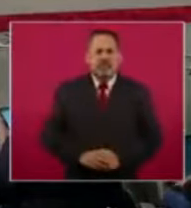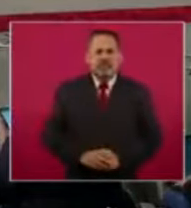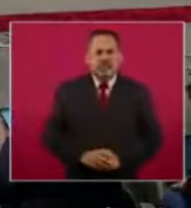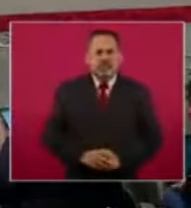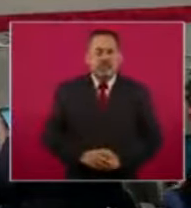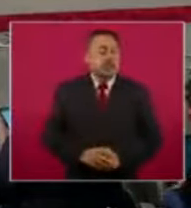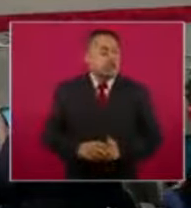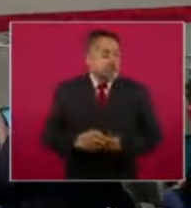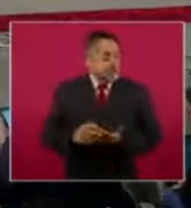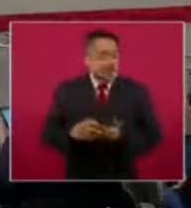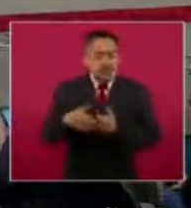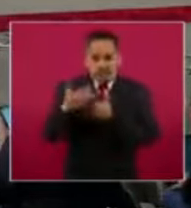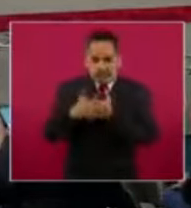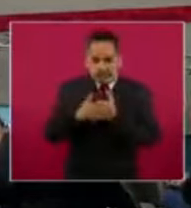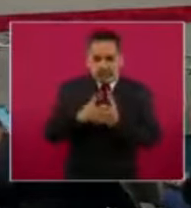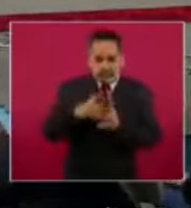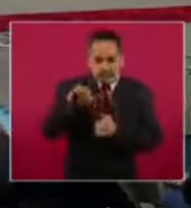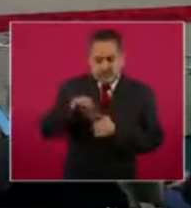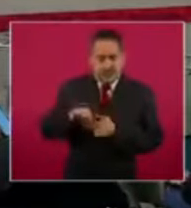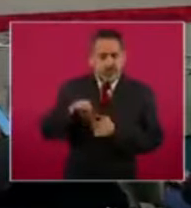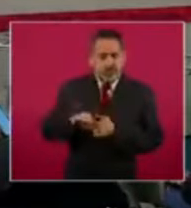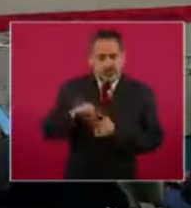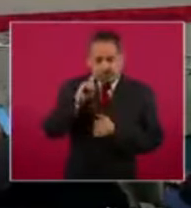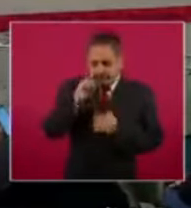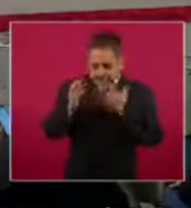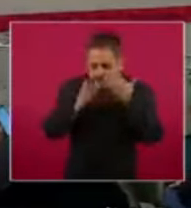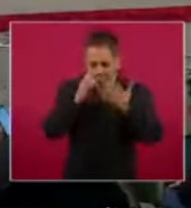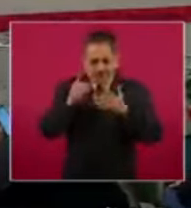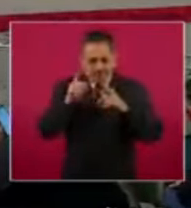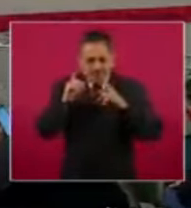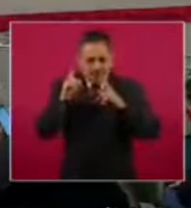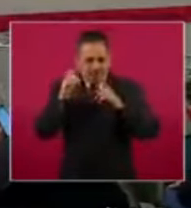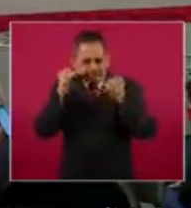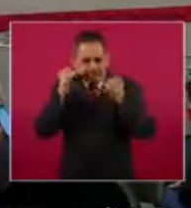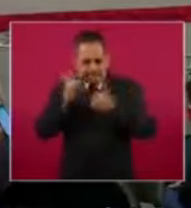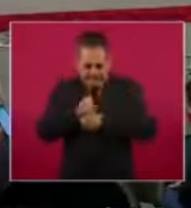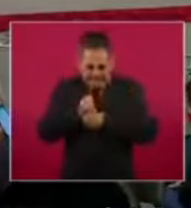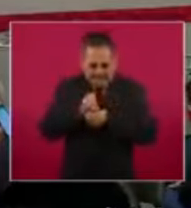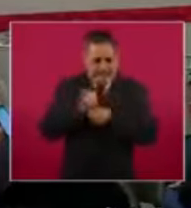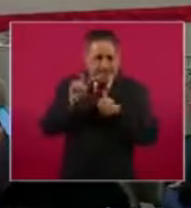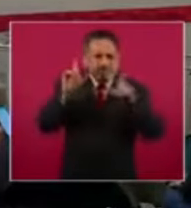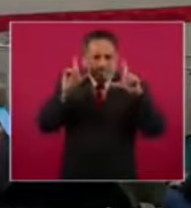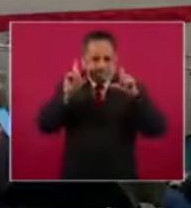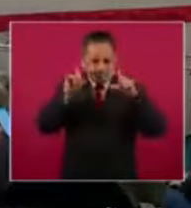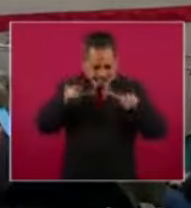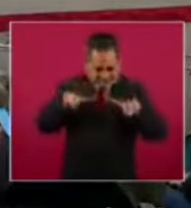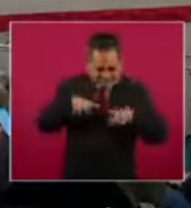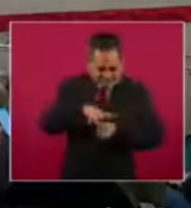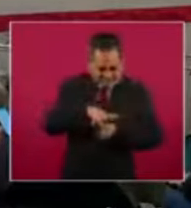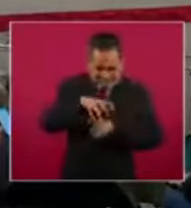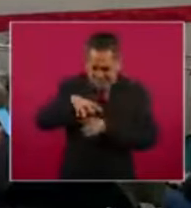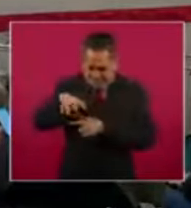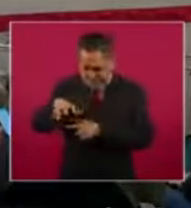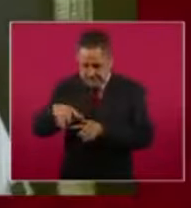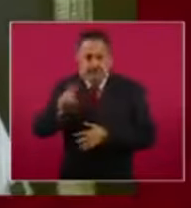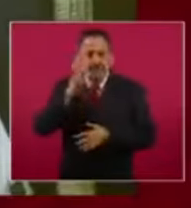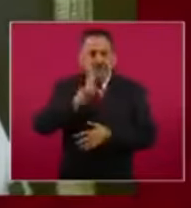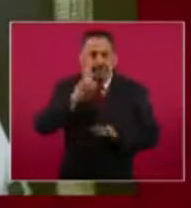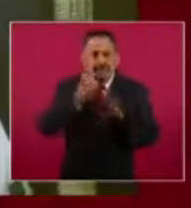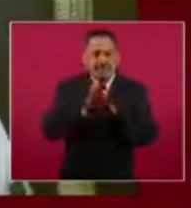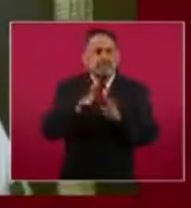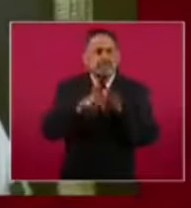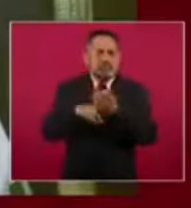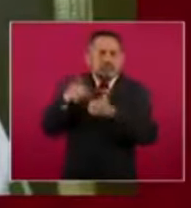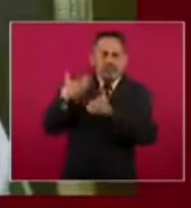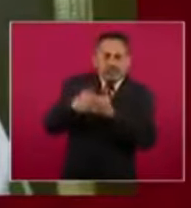los resultados de este estudio geofísico, se va a ubicar con mucha precisión en dónde van a ir